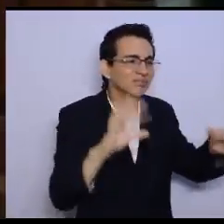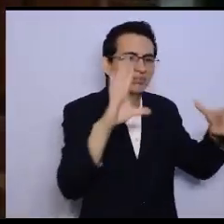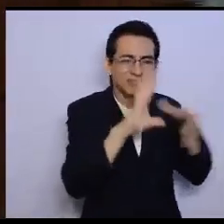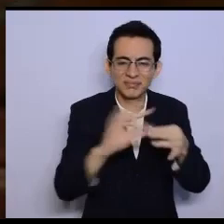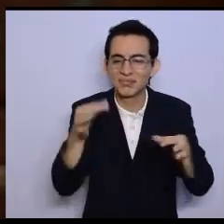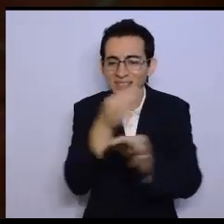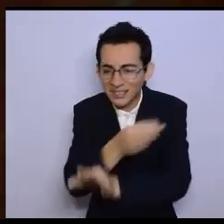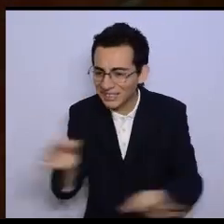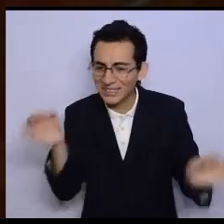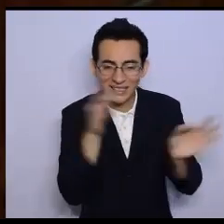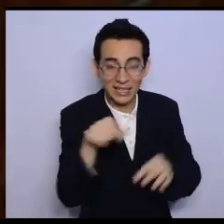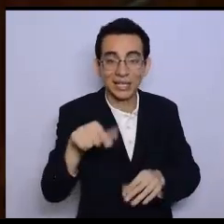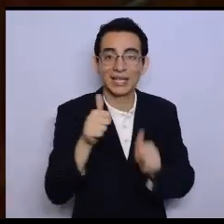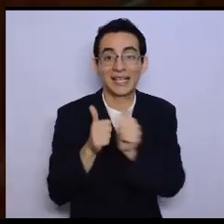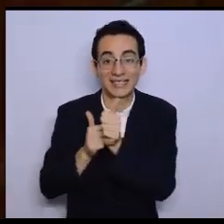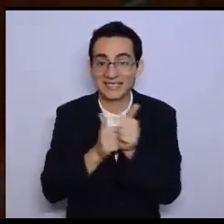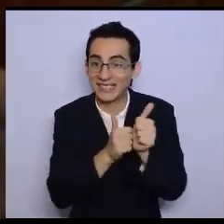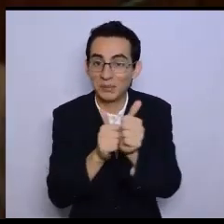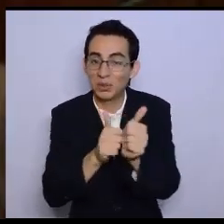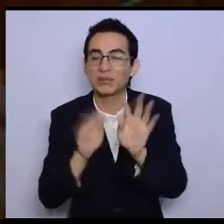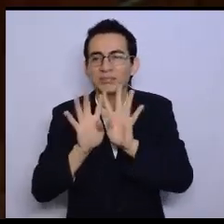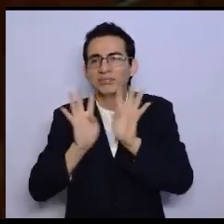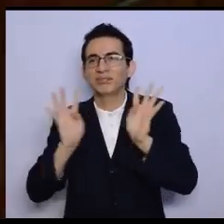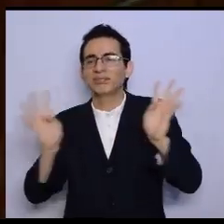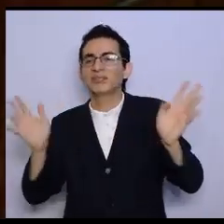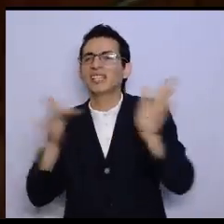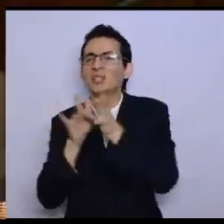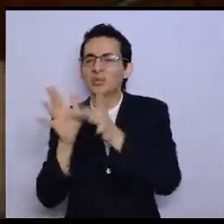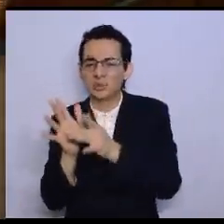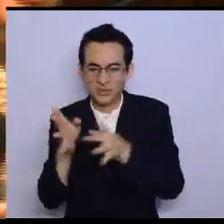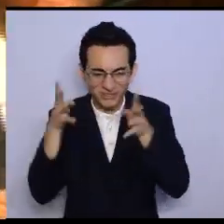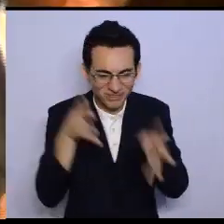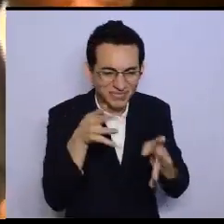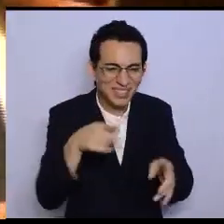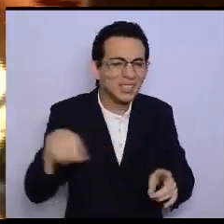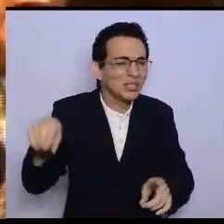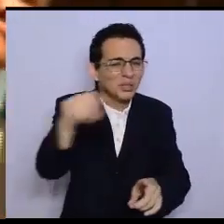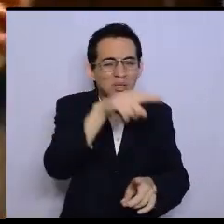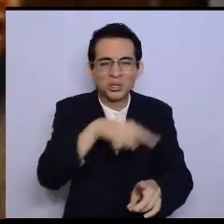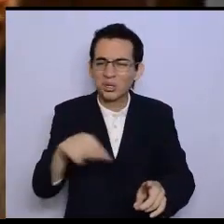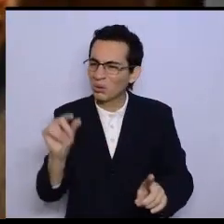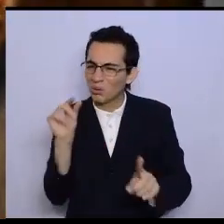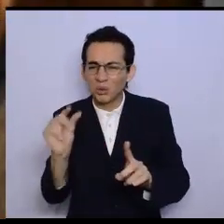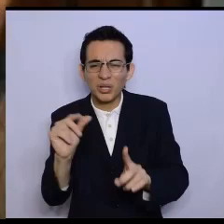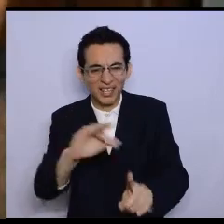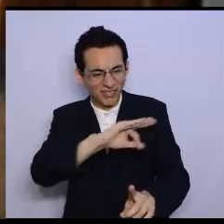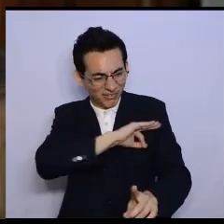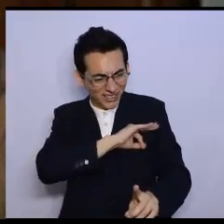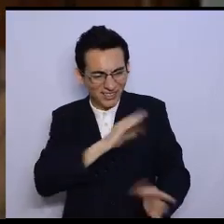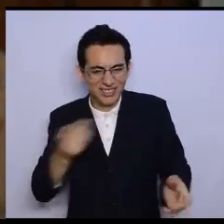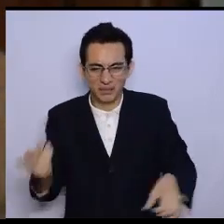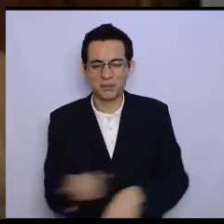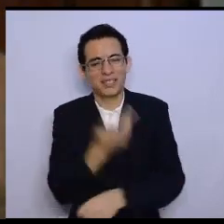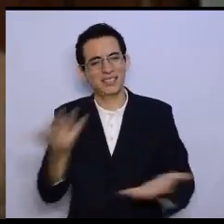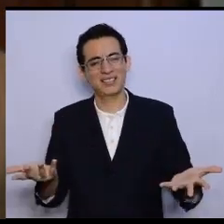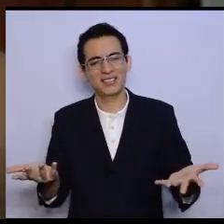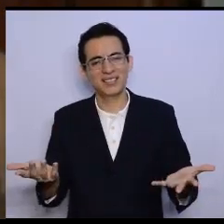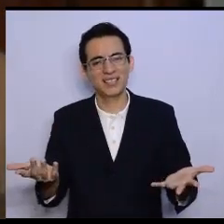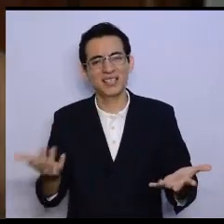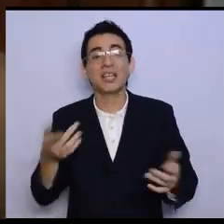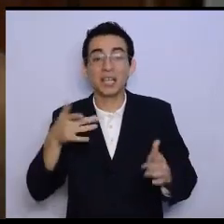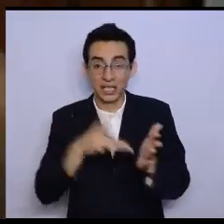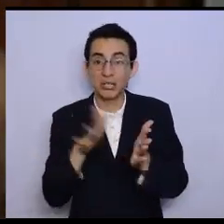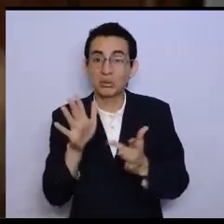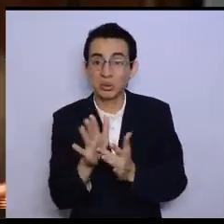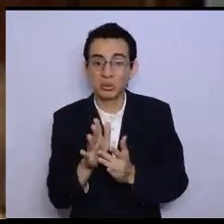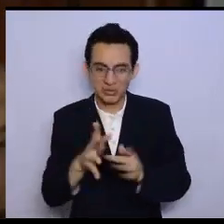sus discípulos, cuando una vez los reprendió y les dijo, hombres de poca fe? En ese momento él estaba tratando